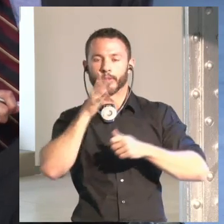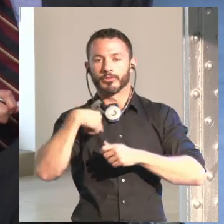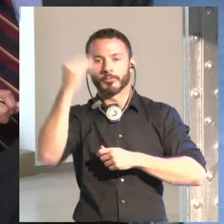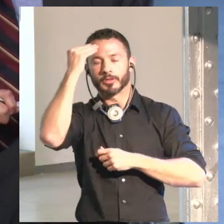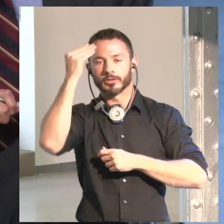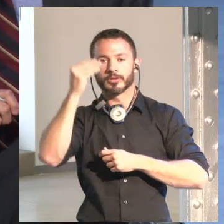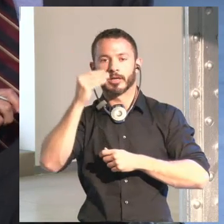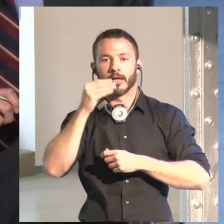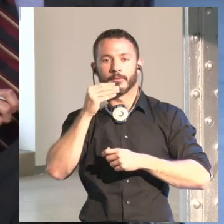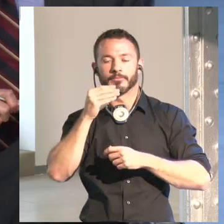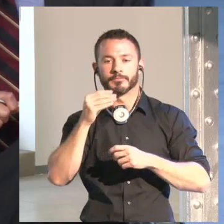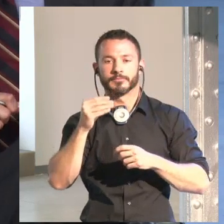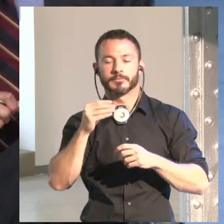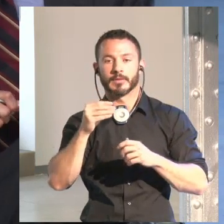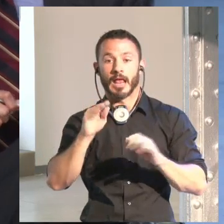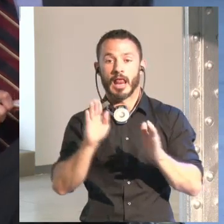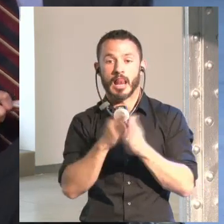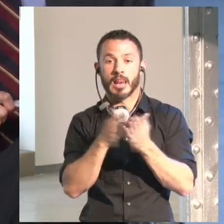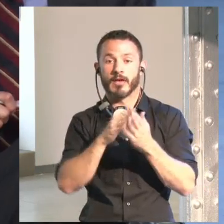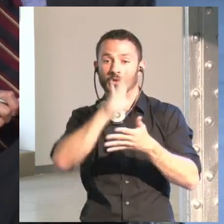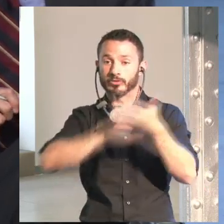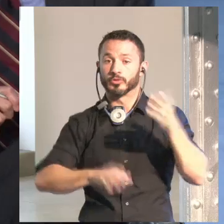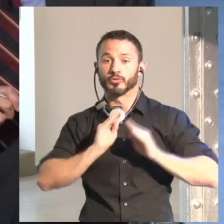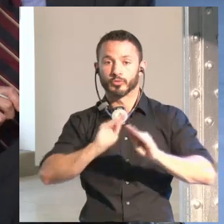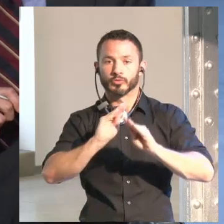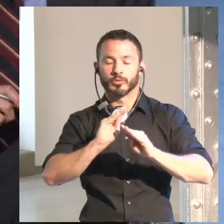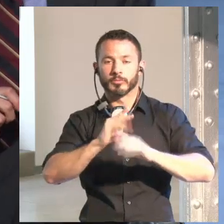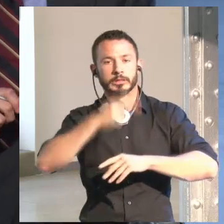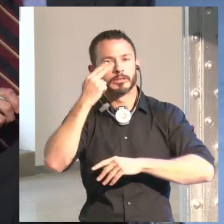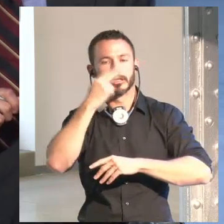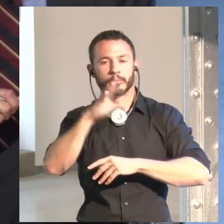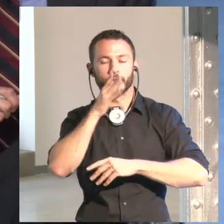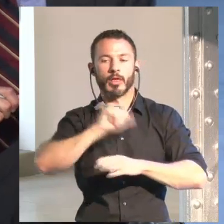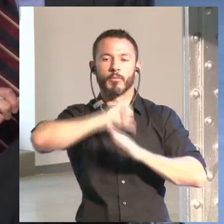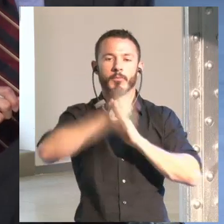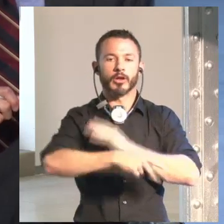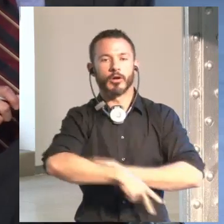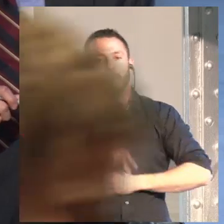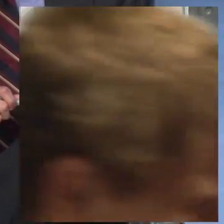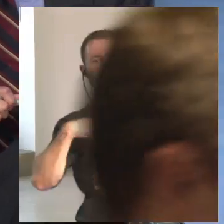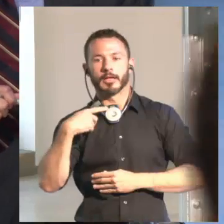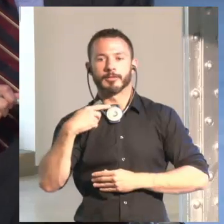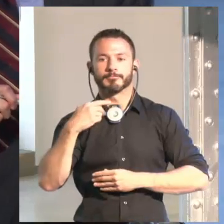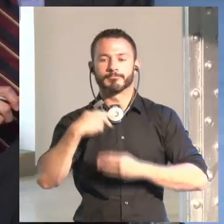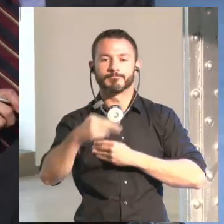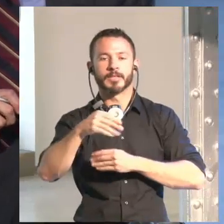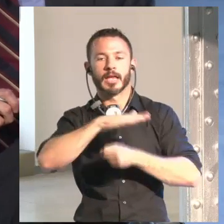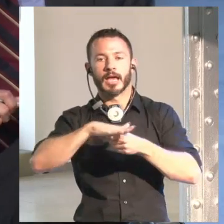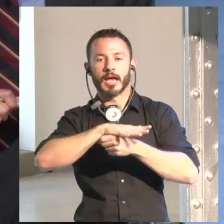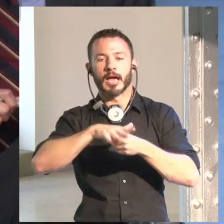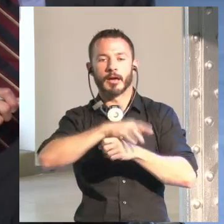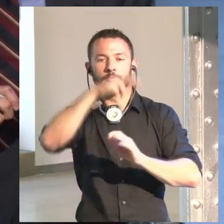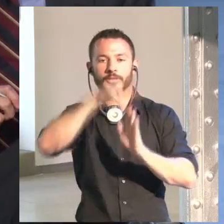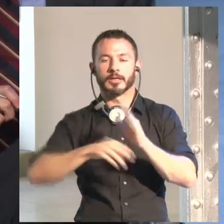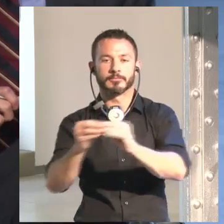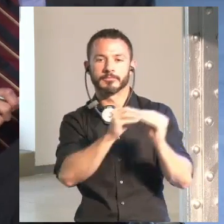parte fue muy interesante, al menos para mí, porque nos daba un marco general de qué es lo que podíamos hacer con este level playing field para todo